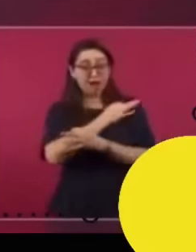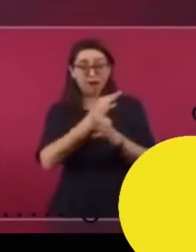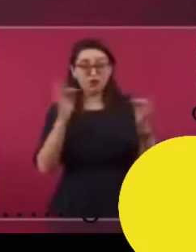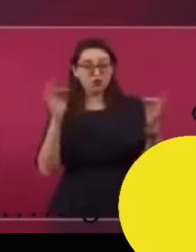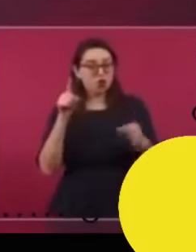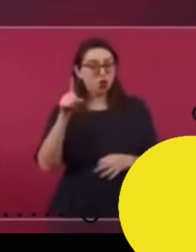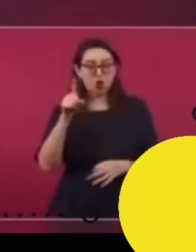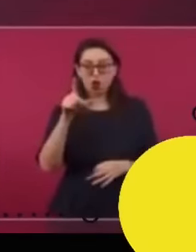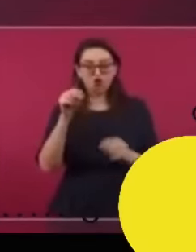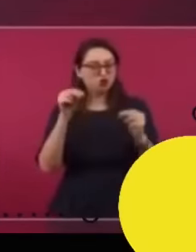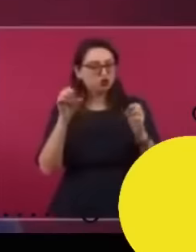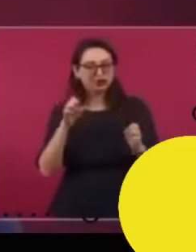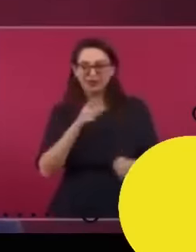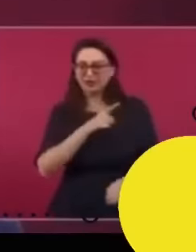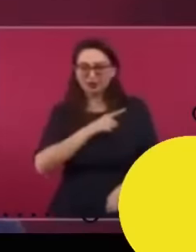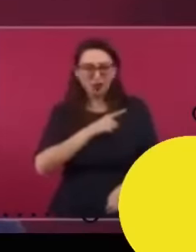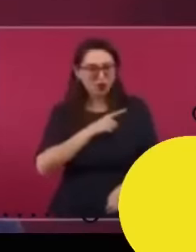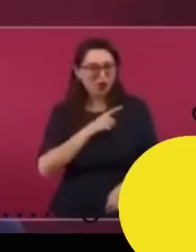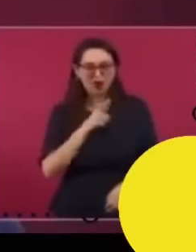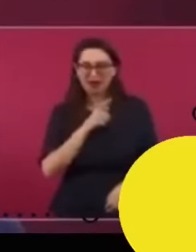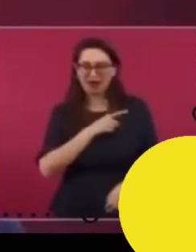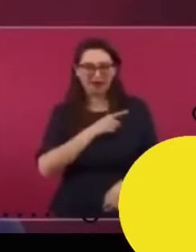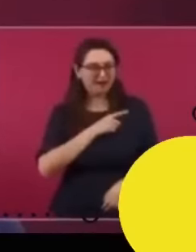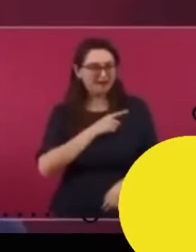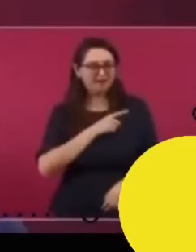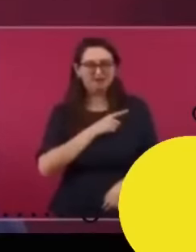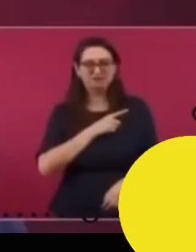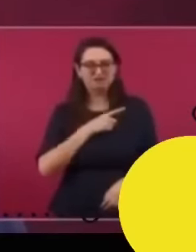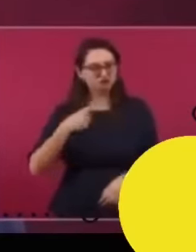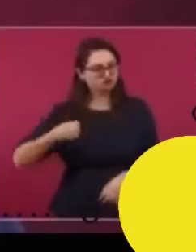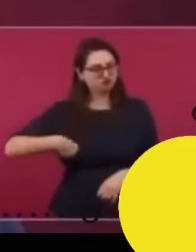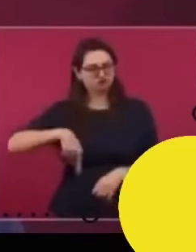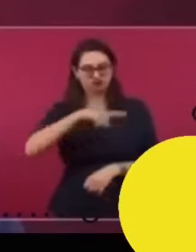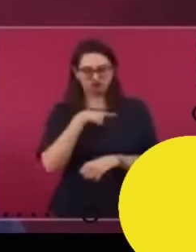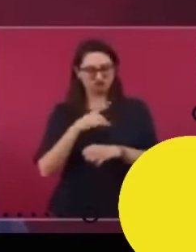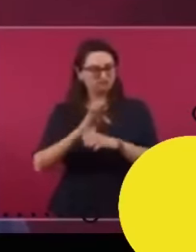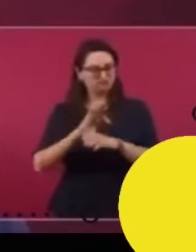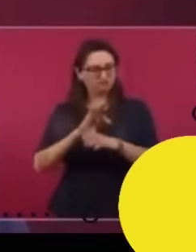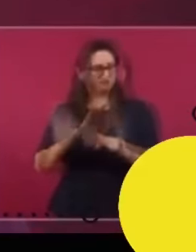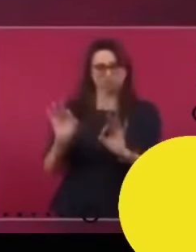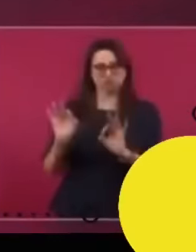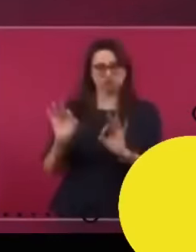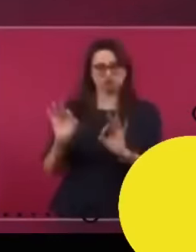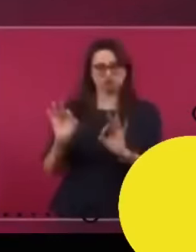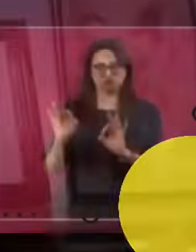Montserrat. O sea, tiene todo nuestro apoyo, todo nuestro respaldo.